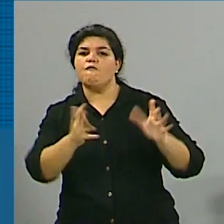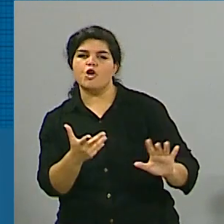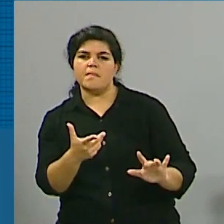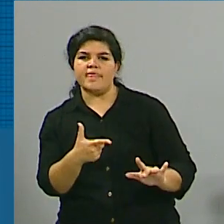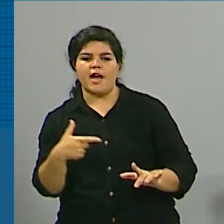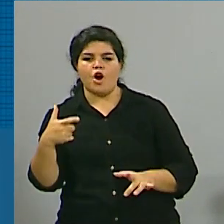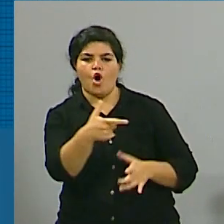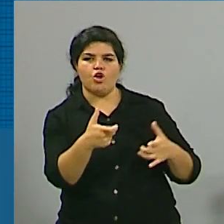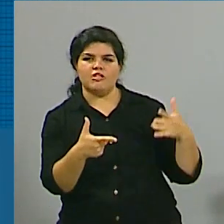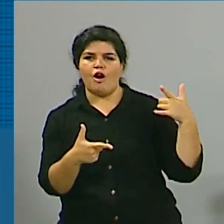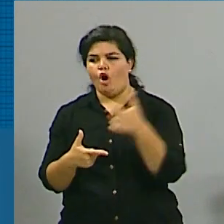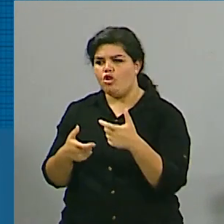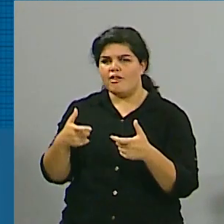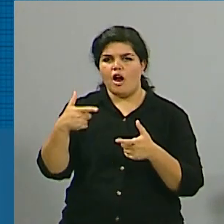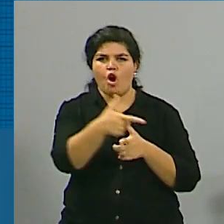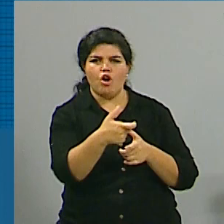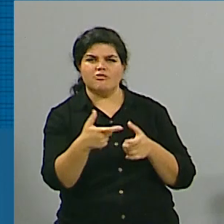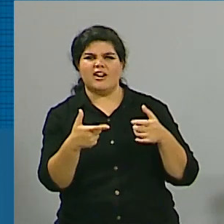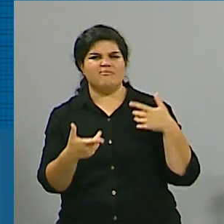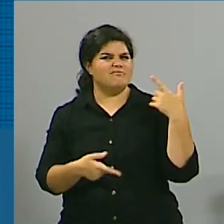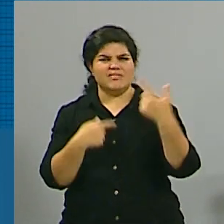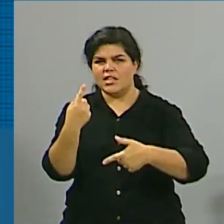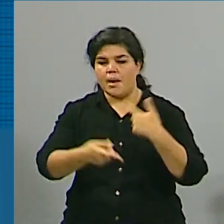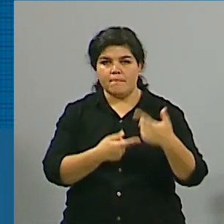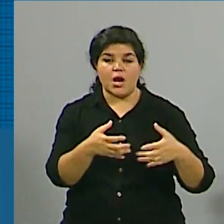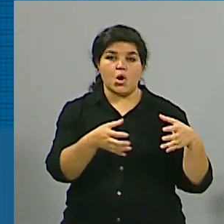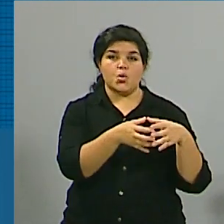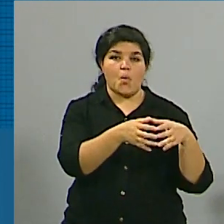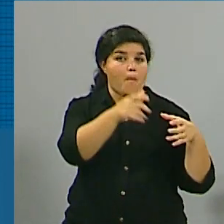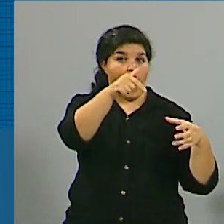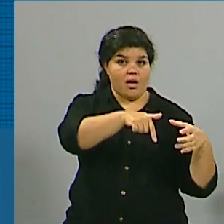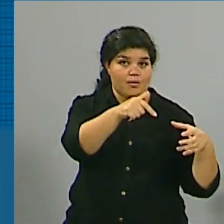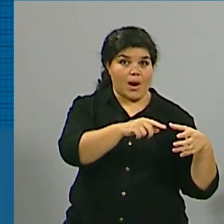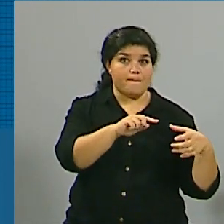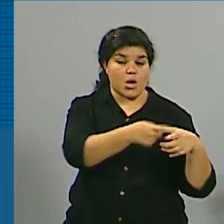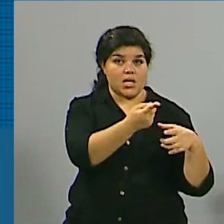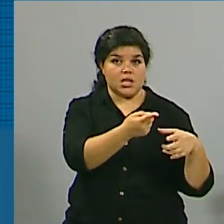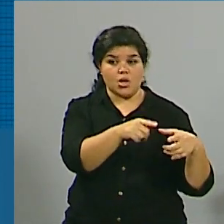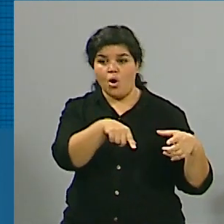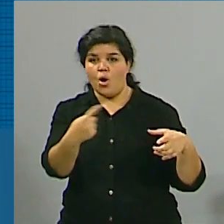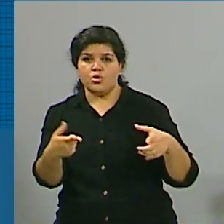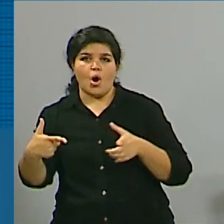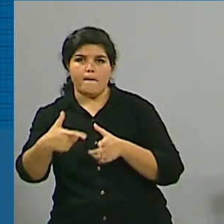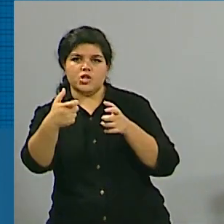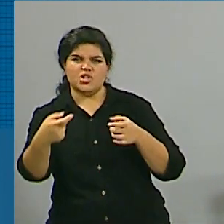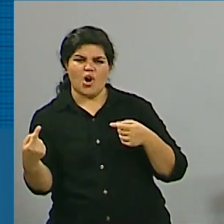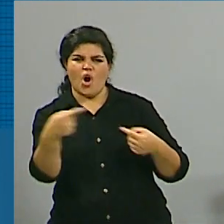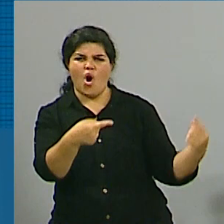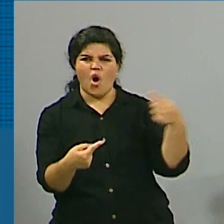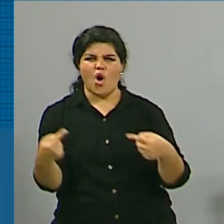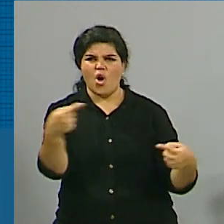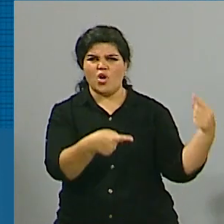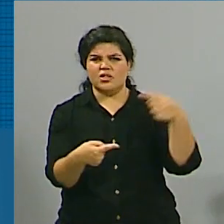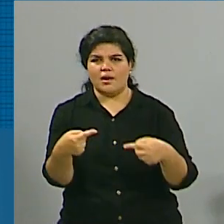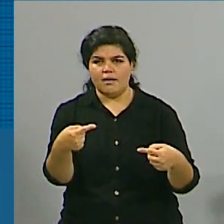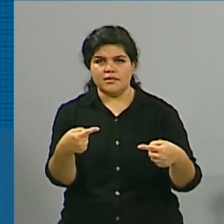al oponente. El oficialismo atacando a la oposición y la oposición atacando al oficialismo. ¿Se entiende que puede cambiar el discurso?